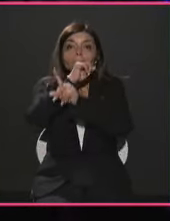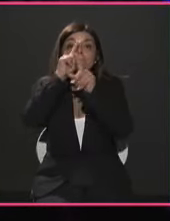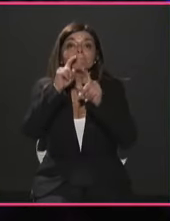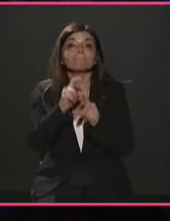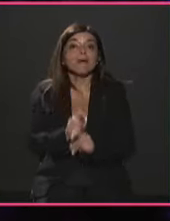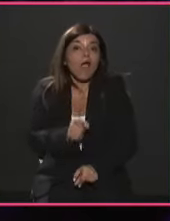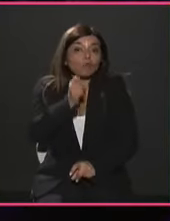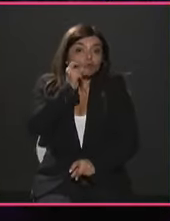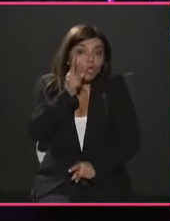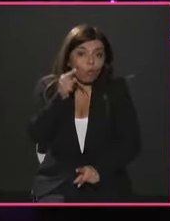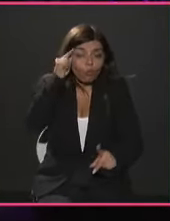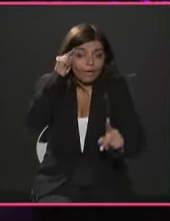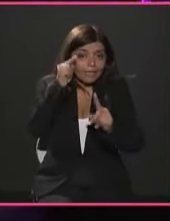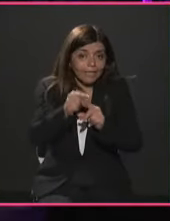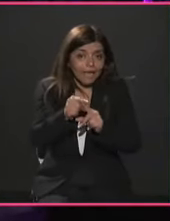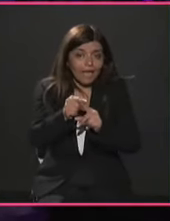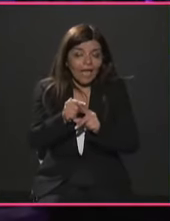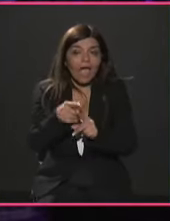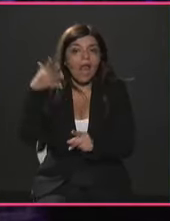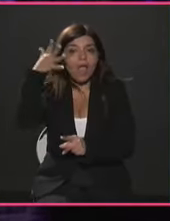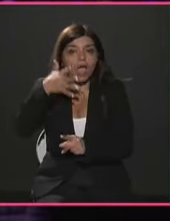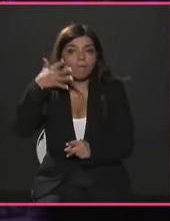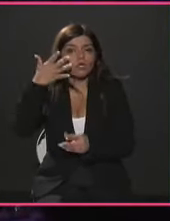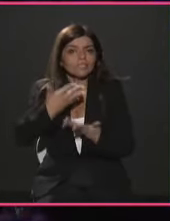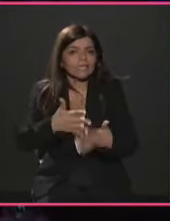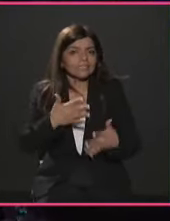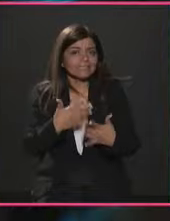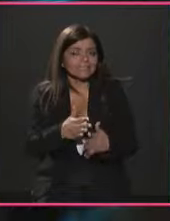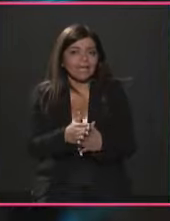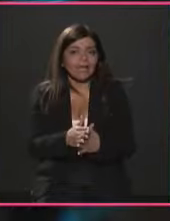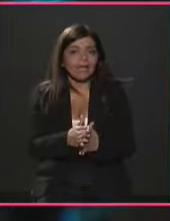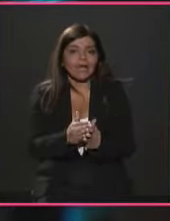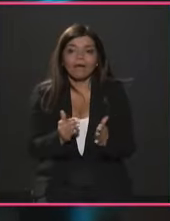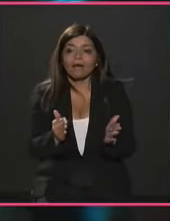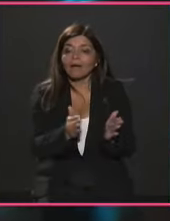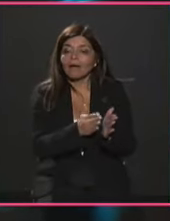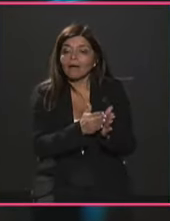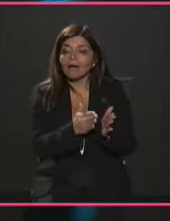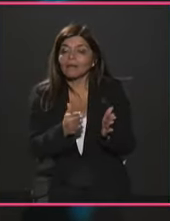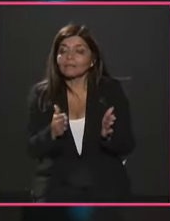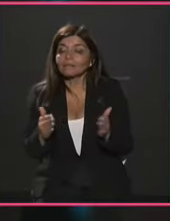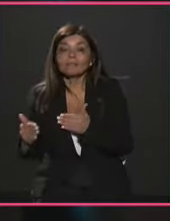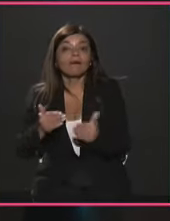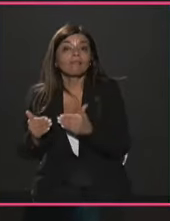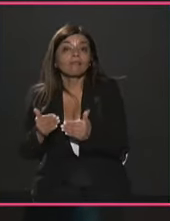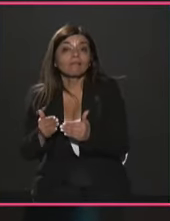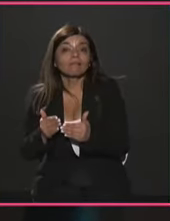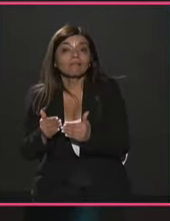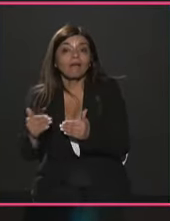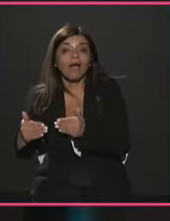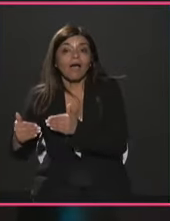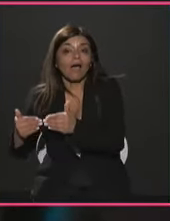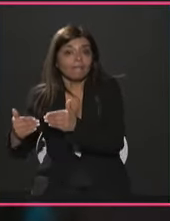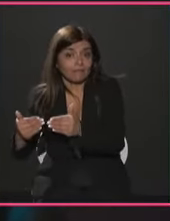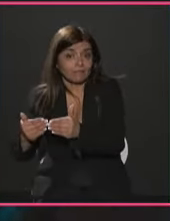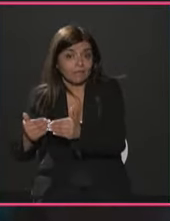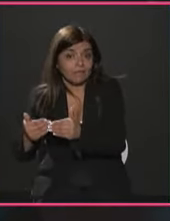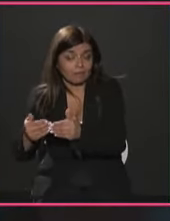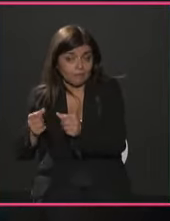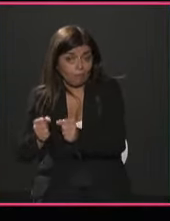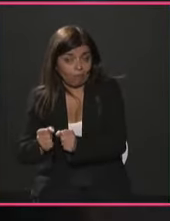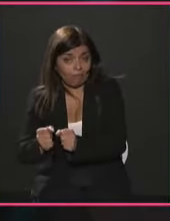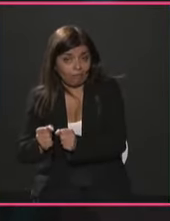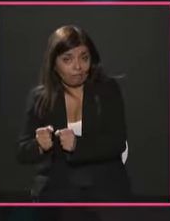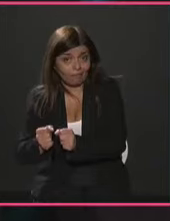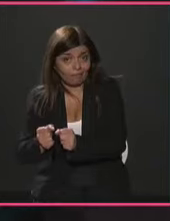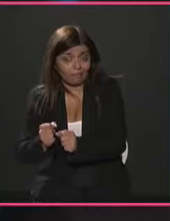y y que los siguientes exponentes Se la han hecho permanentemente es hasta dónde podemos llegar si será conveniente seguir avanzando en el